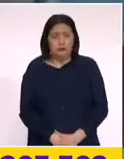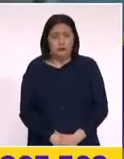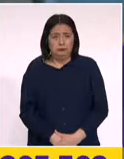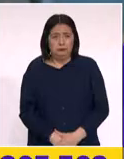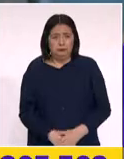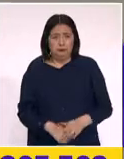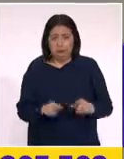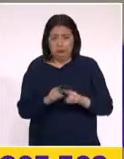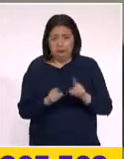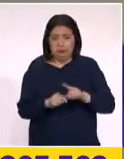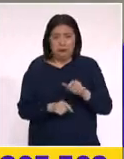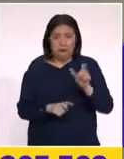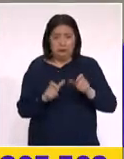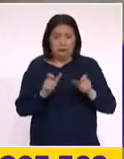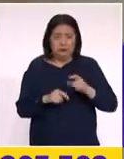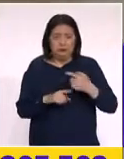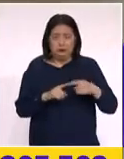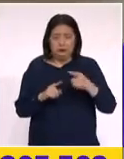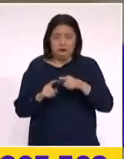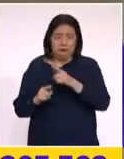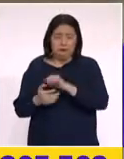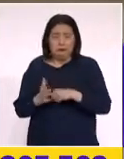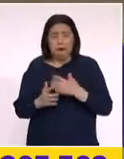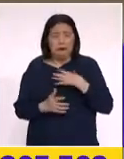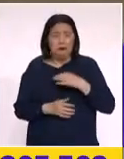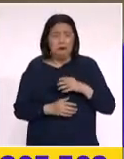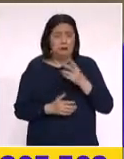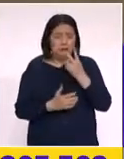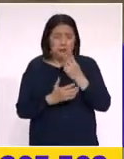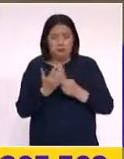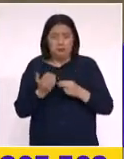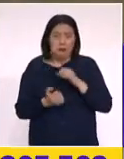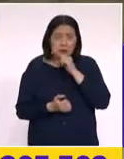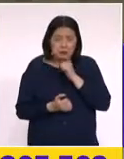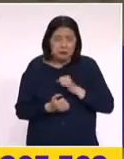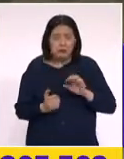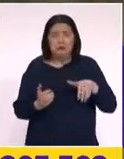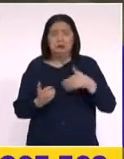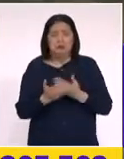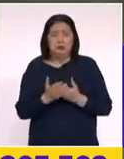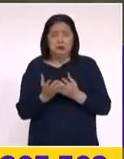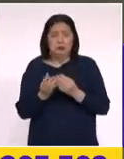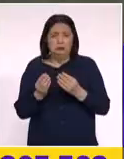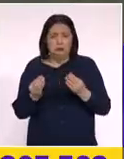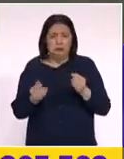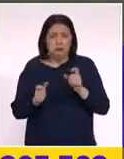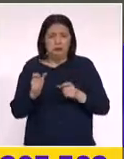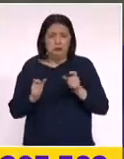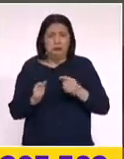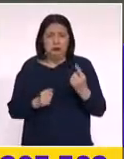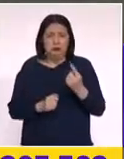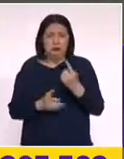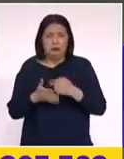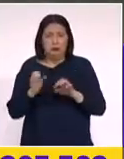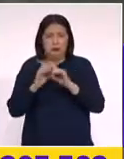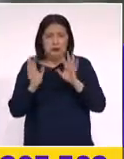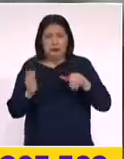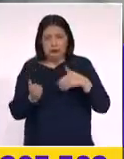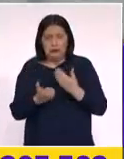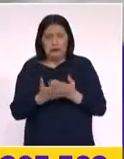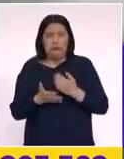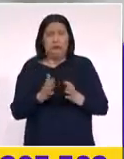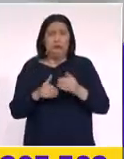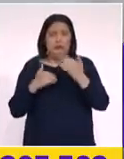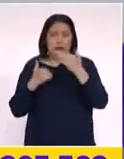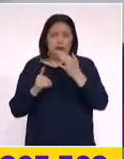Así como él, personas de todas las edades, en una pareja de ancianos, van llegando día a día. Son miles de personas que cada día van llegando a